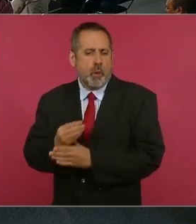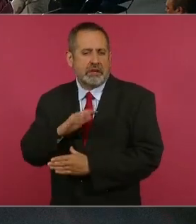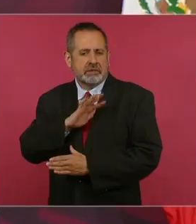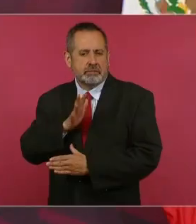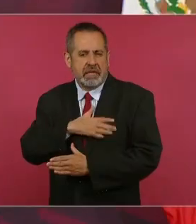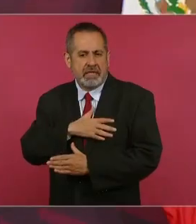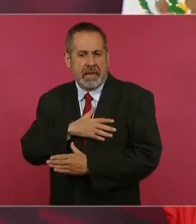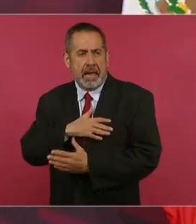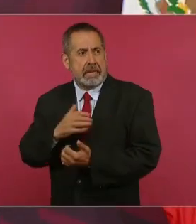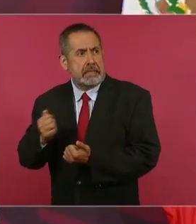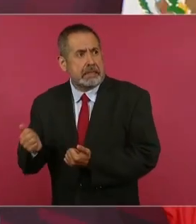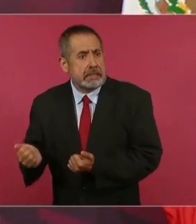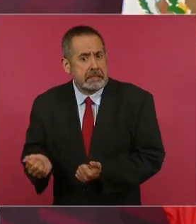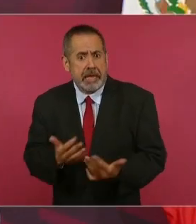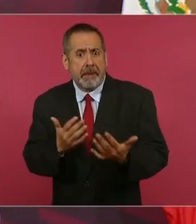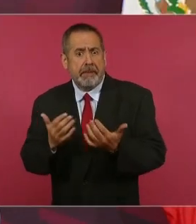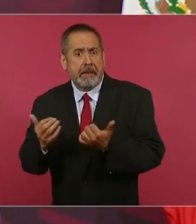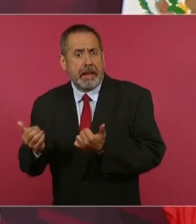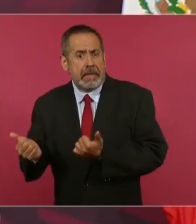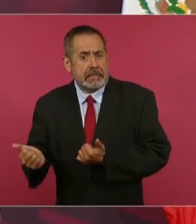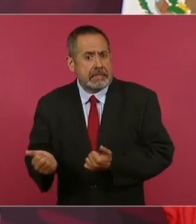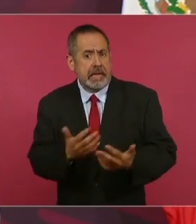a la corona,